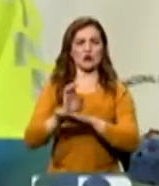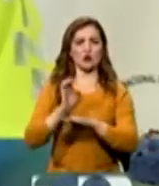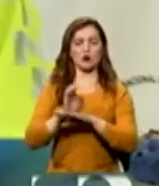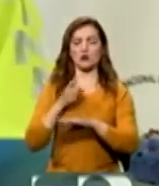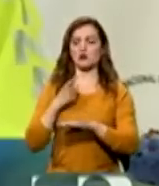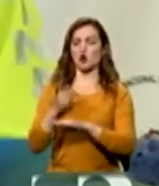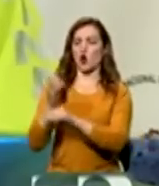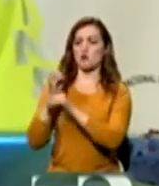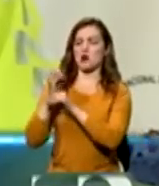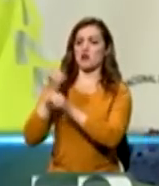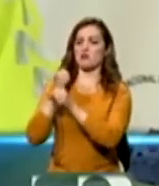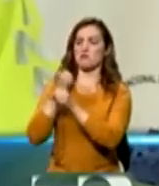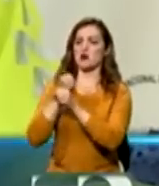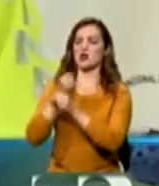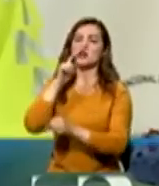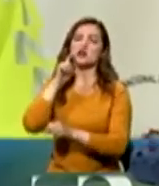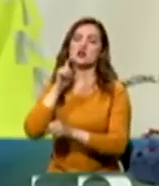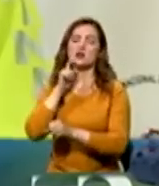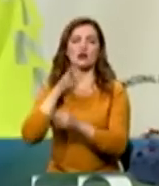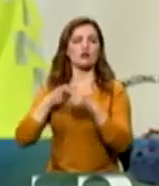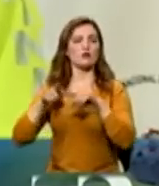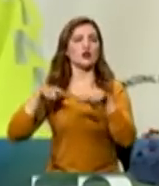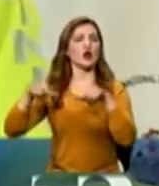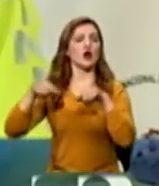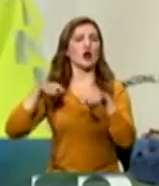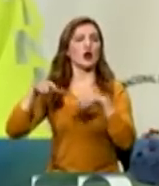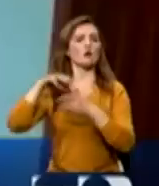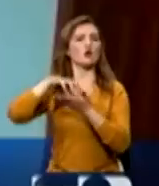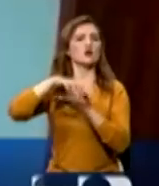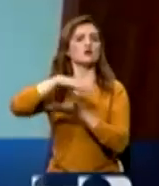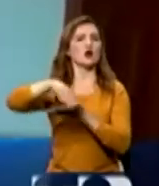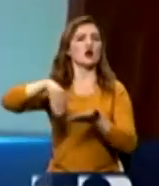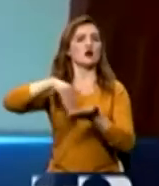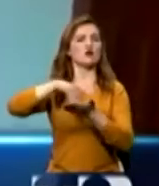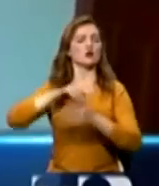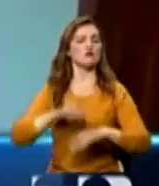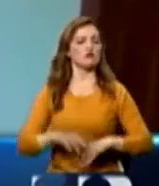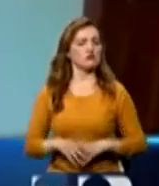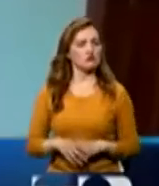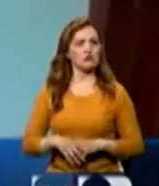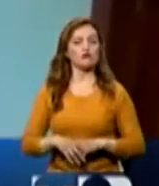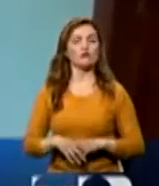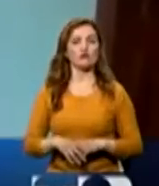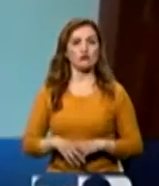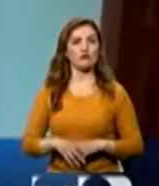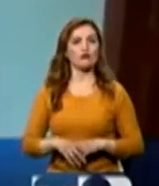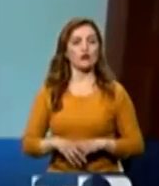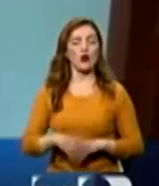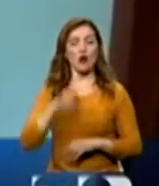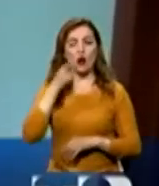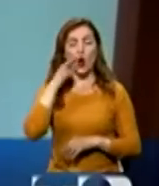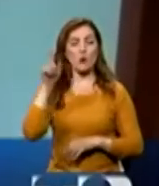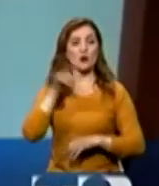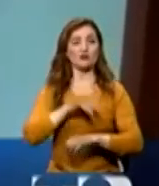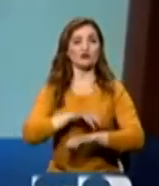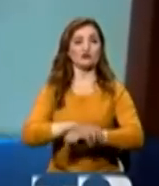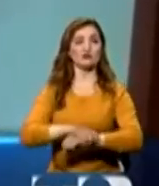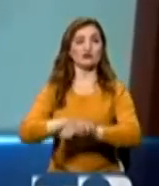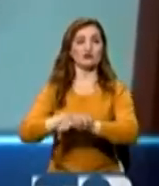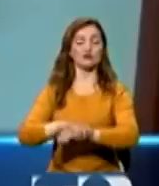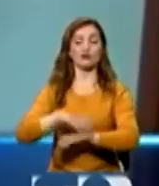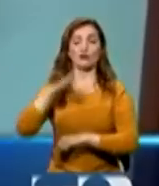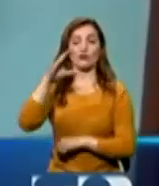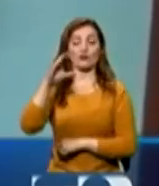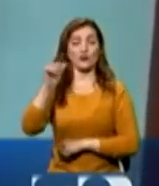ecuatoriana, en diferentes lugares de la provincia de Manabí. Al momento de la intervención policial se logró la detención del ciudadano Carlos B.,